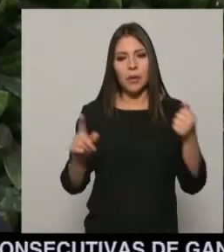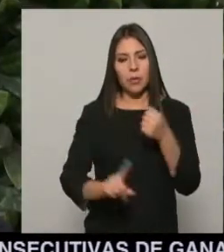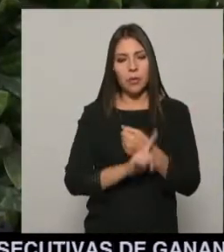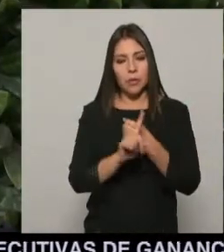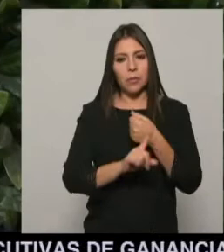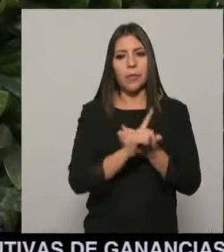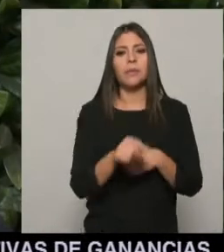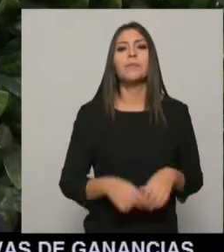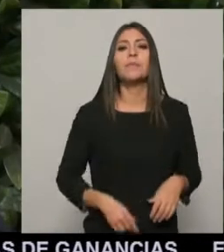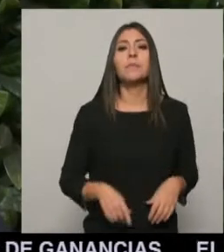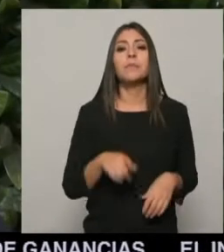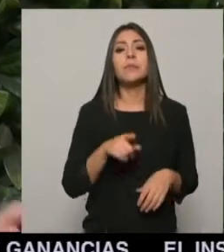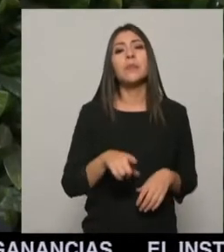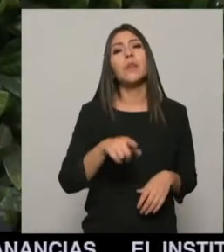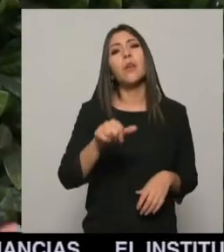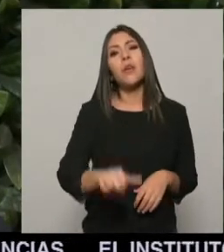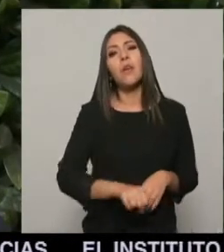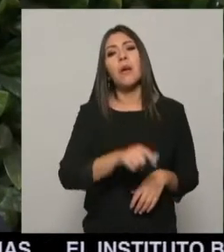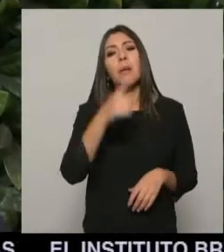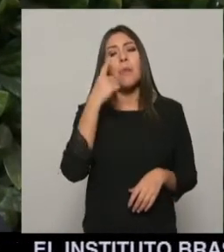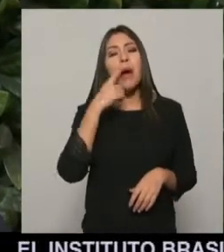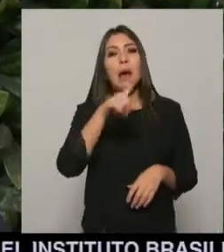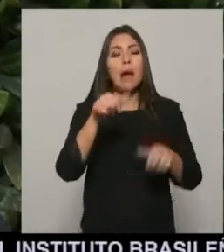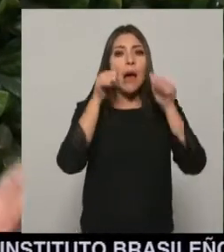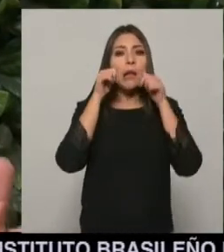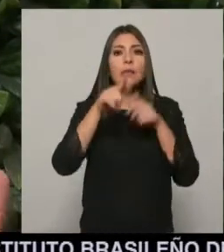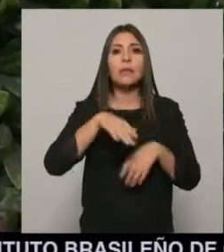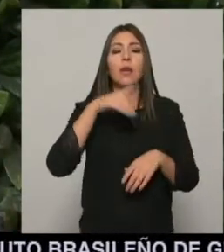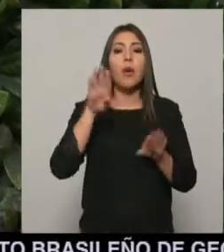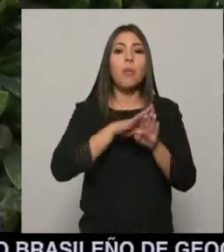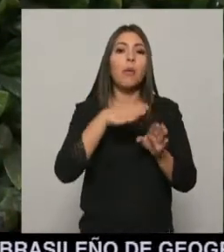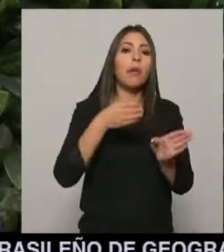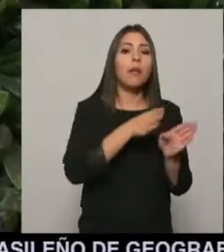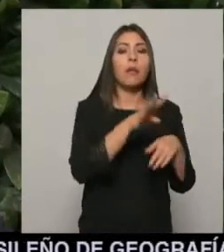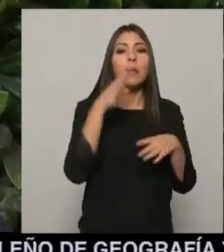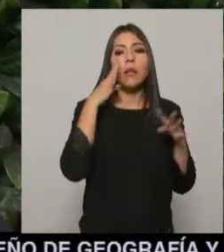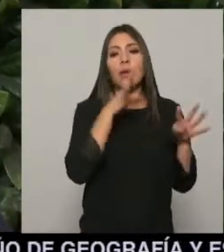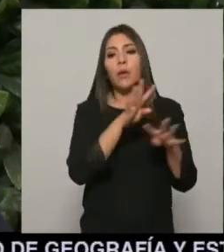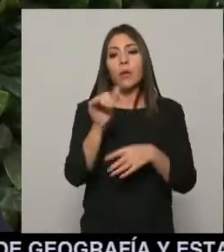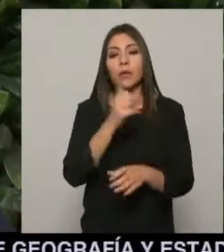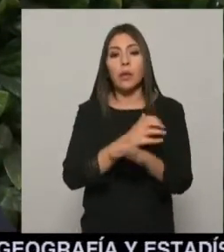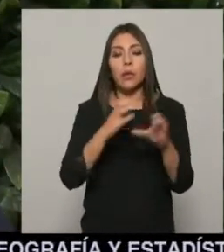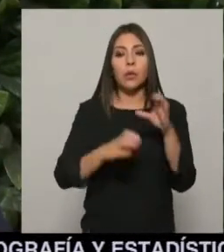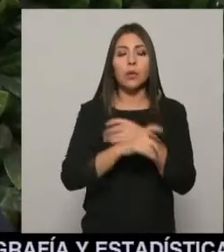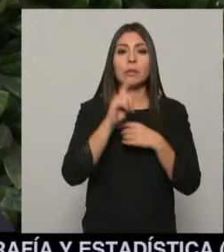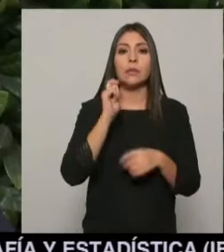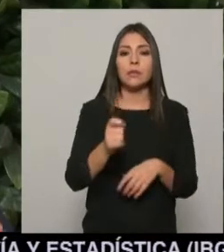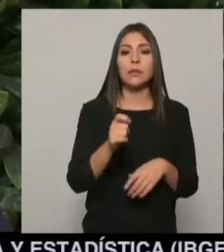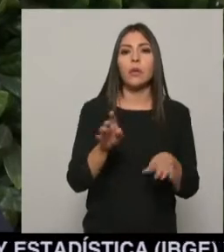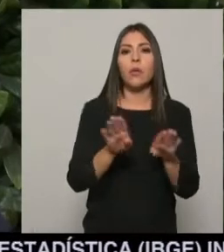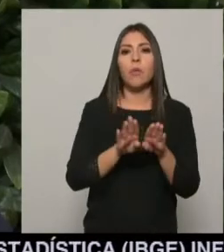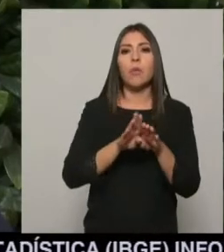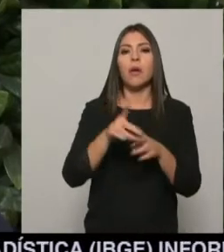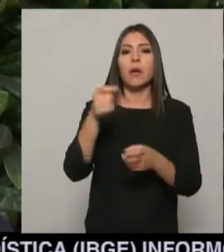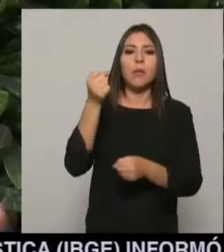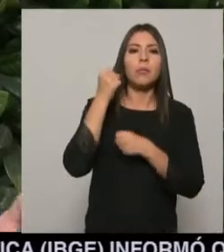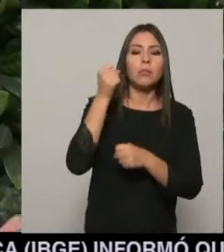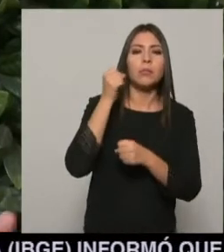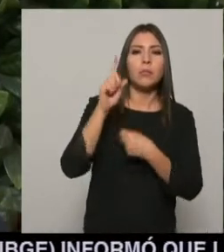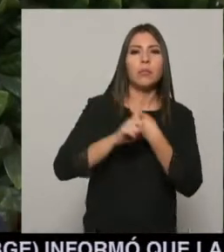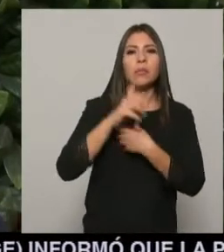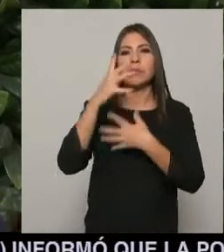desviar la atención con vandalismo y tratar de desviar la atención en el tema de manifestaciones